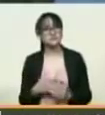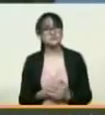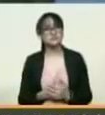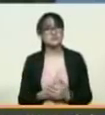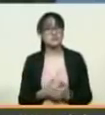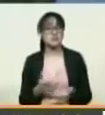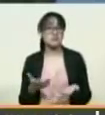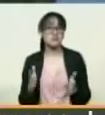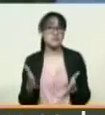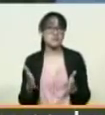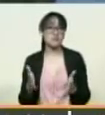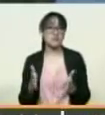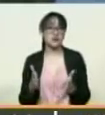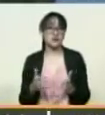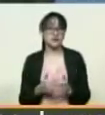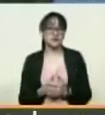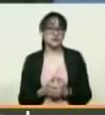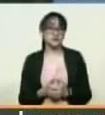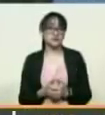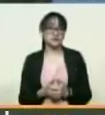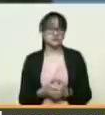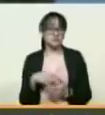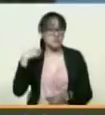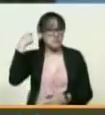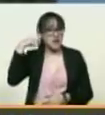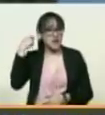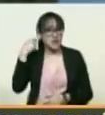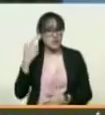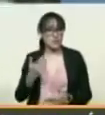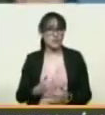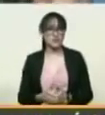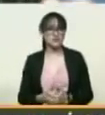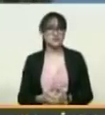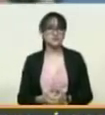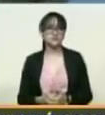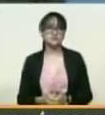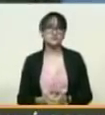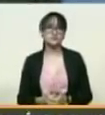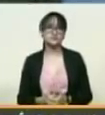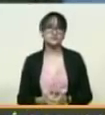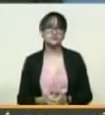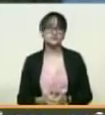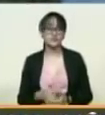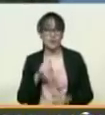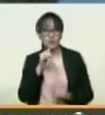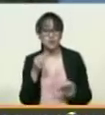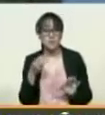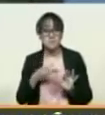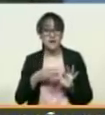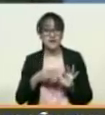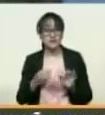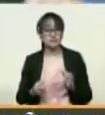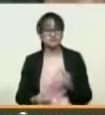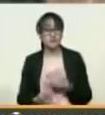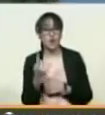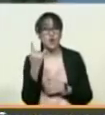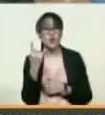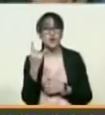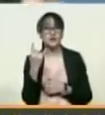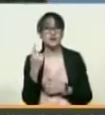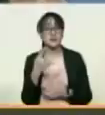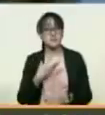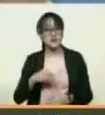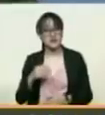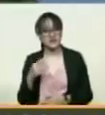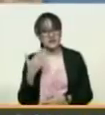pareciera de una película de Hollywood. Apenas se anunció el Petro, entraba en vigencia el Petro, bueno, el presidente